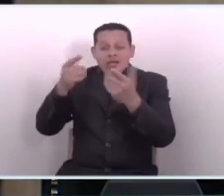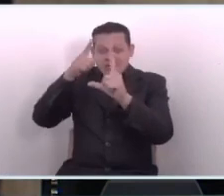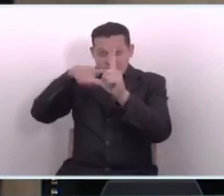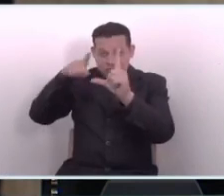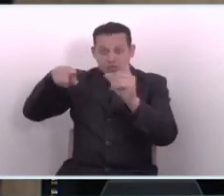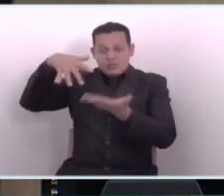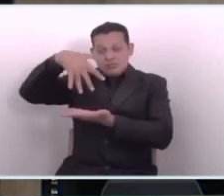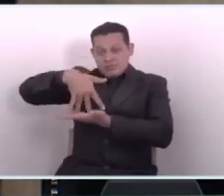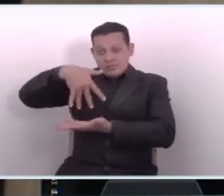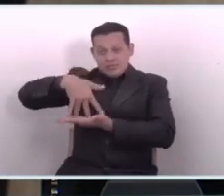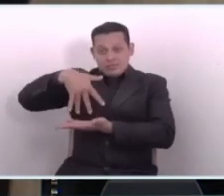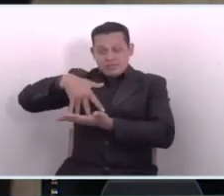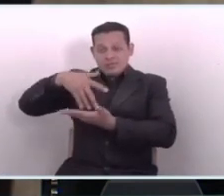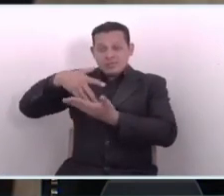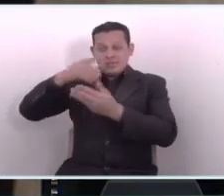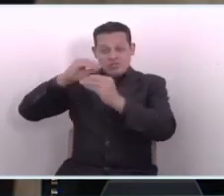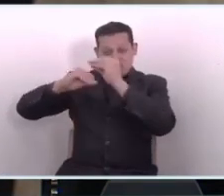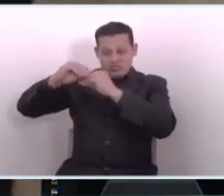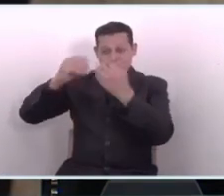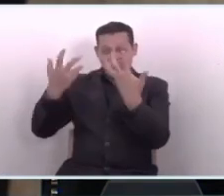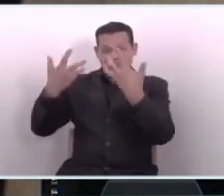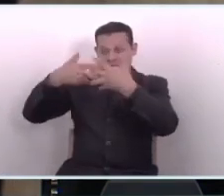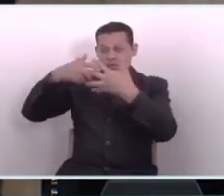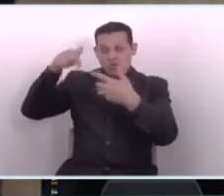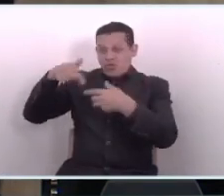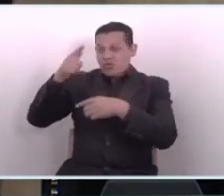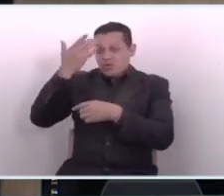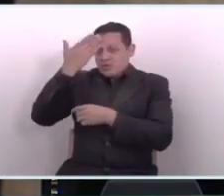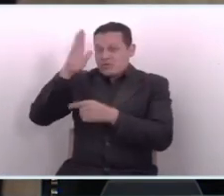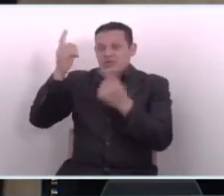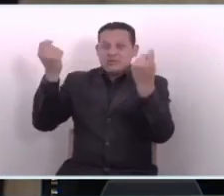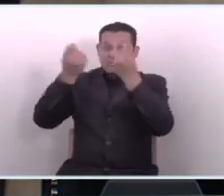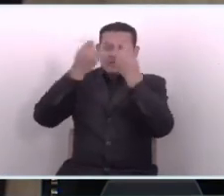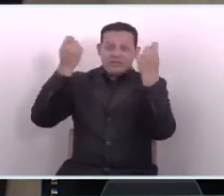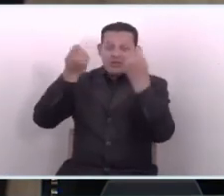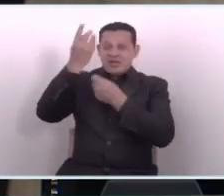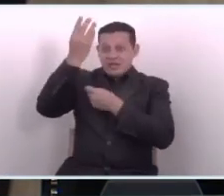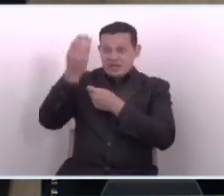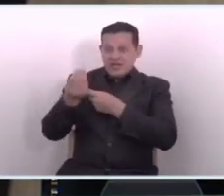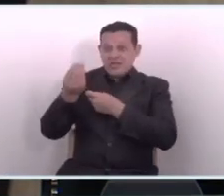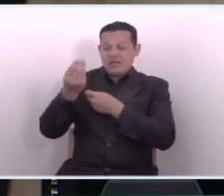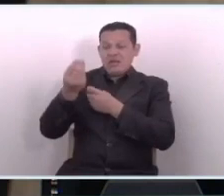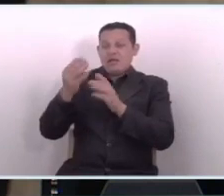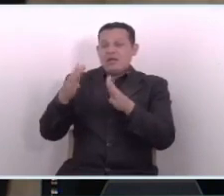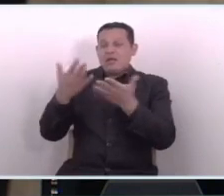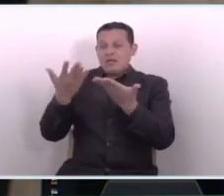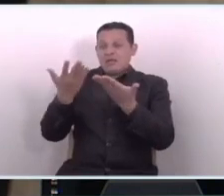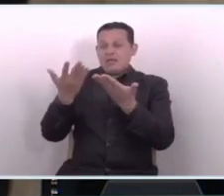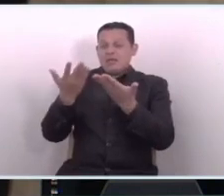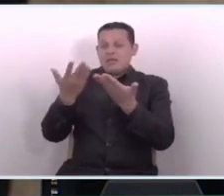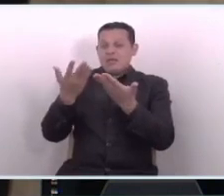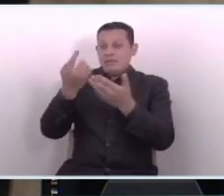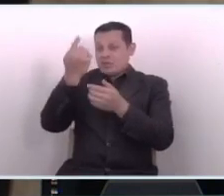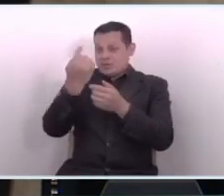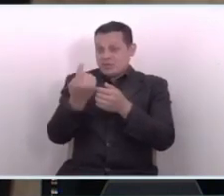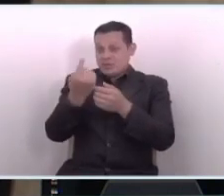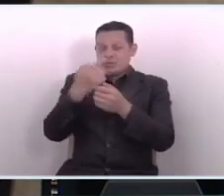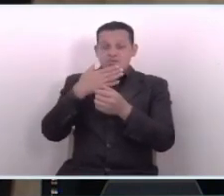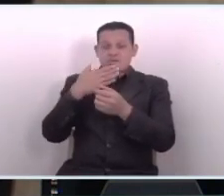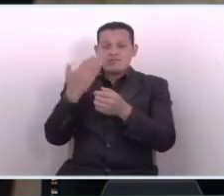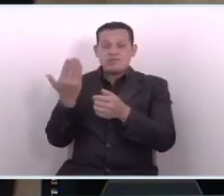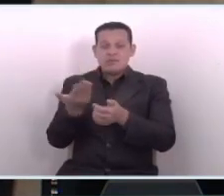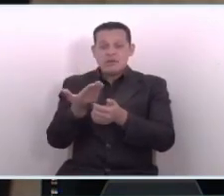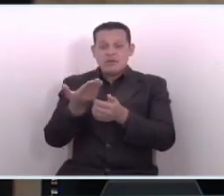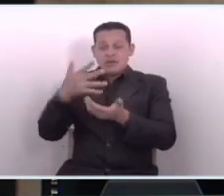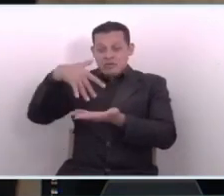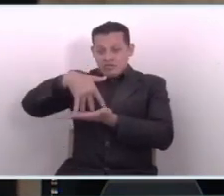censo poblacional adecuado, no sabemos. Hoy estamos celebrando el Día Internacional de las Personas Indígenas,